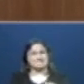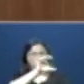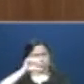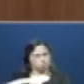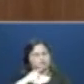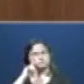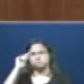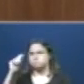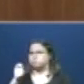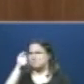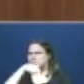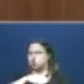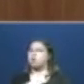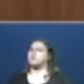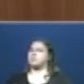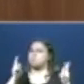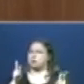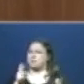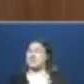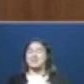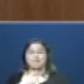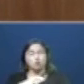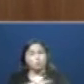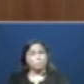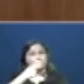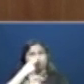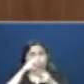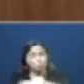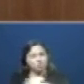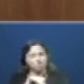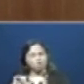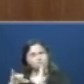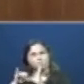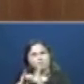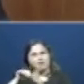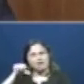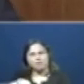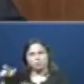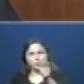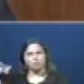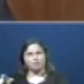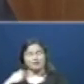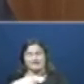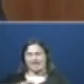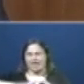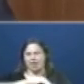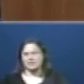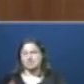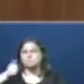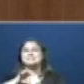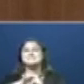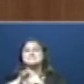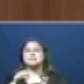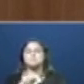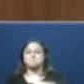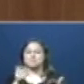democracia en España ha acercado el poder público a los ciudadanos ha permitido una mejor adaptación de la prestación de los servicios esenciales a